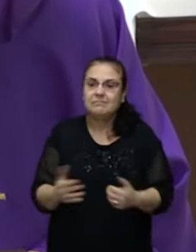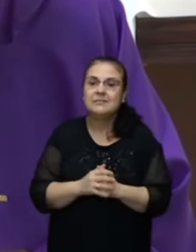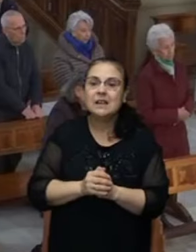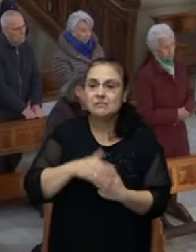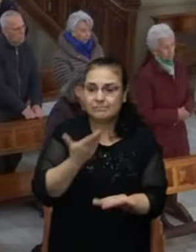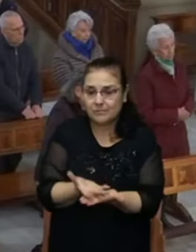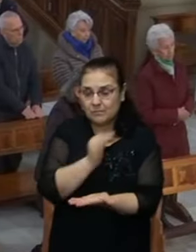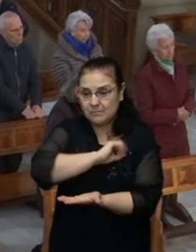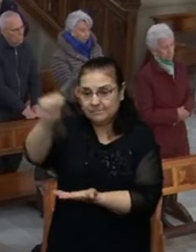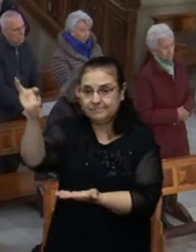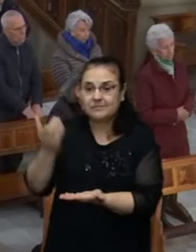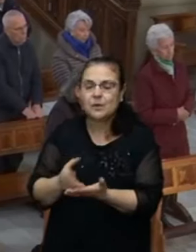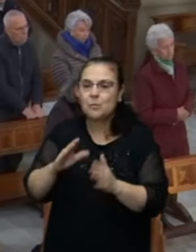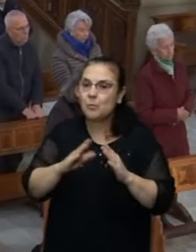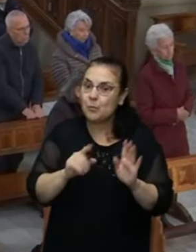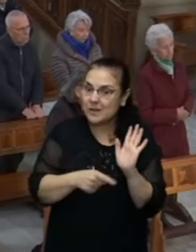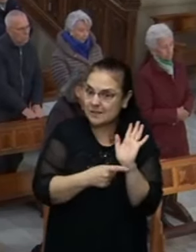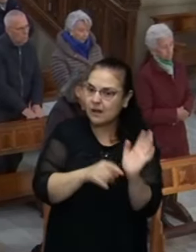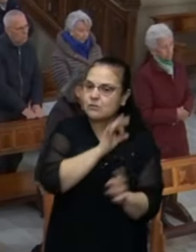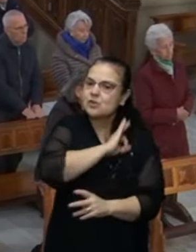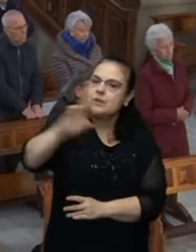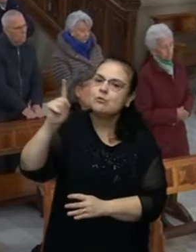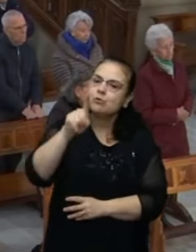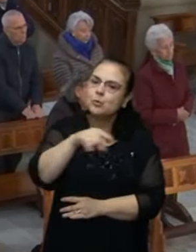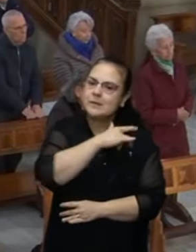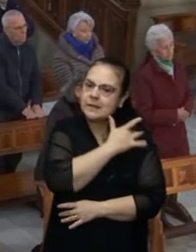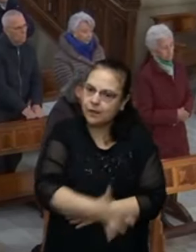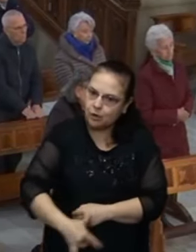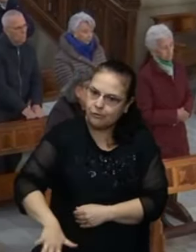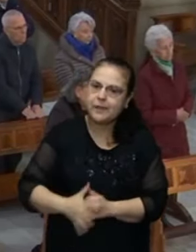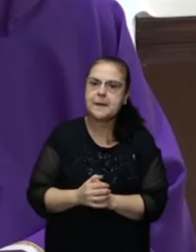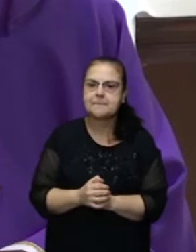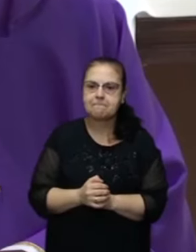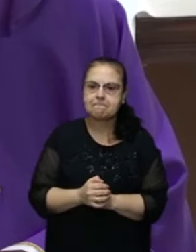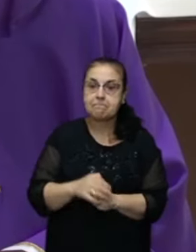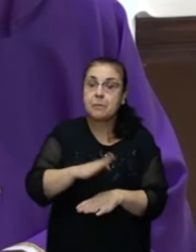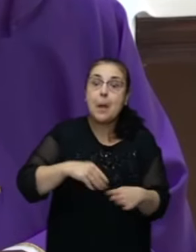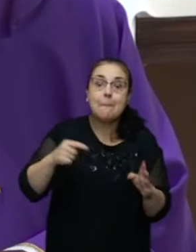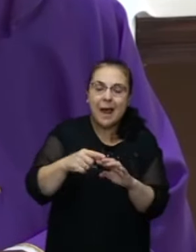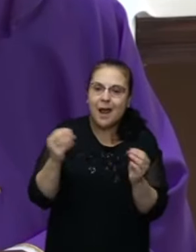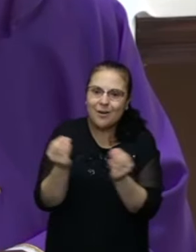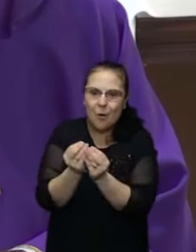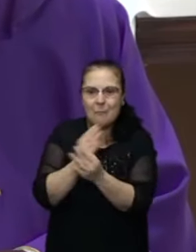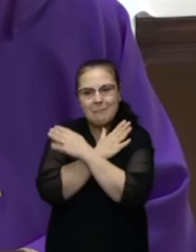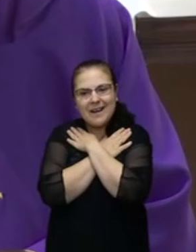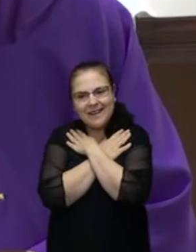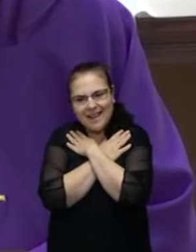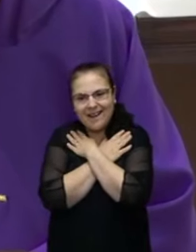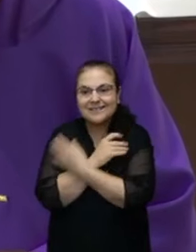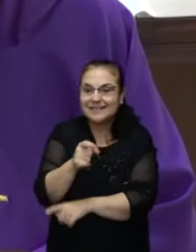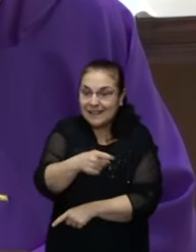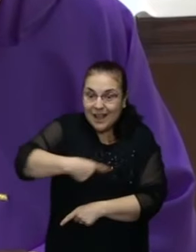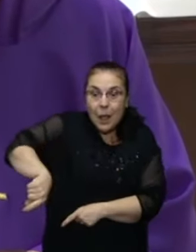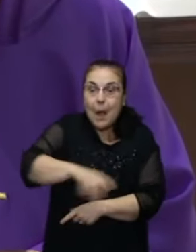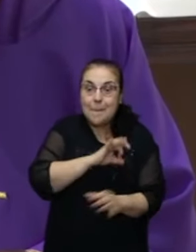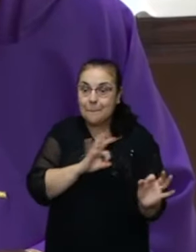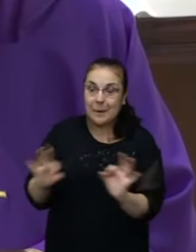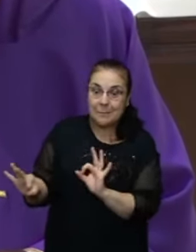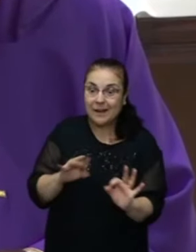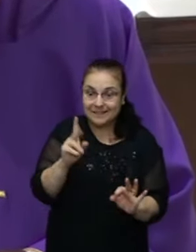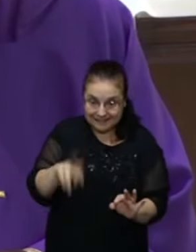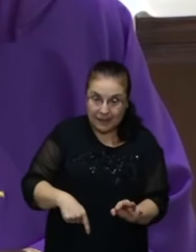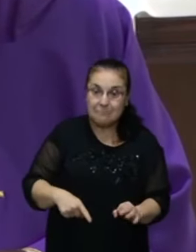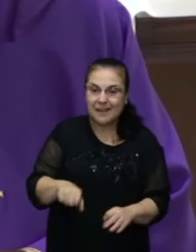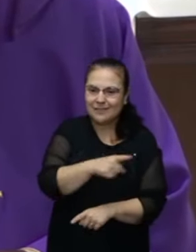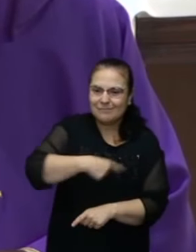Señor. Muéstranos, Señor, tu misericordia. Para que, con María, nos preparemos también nosotros